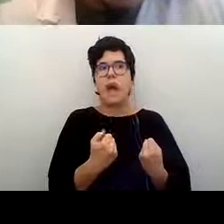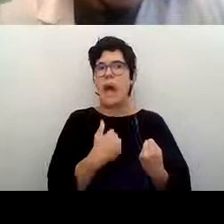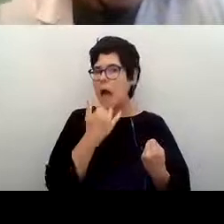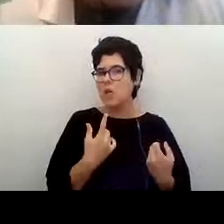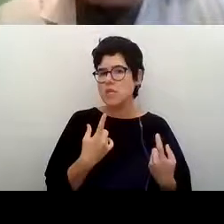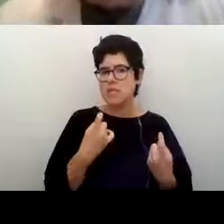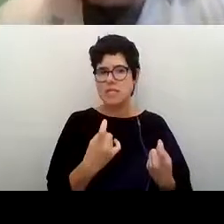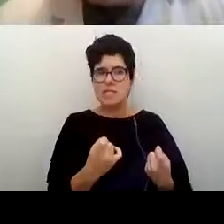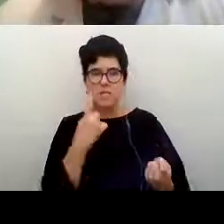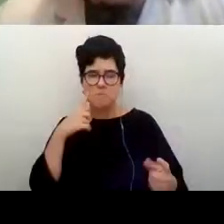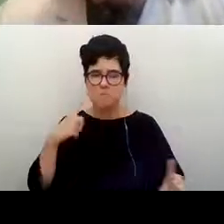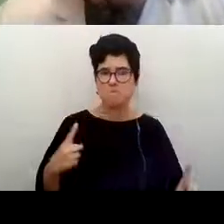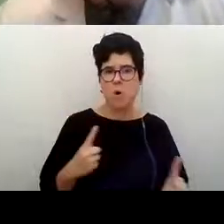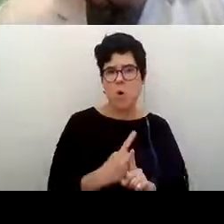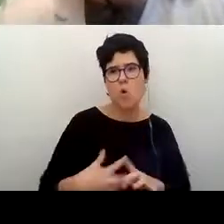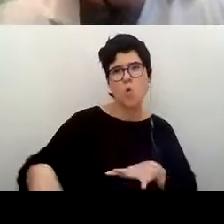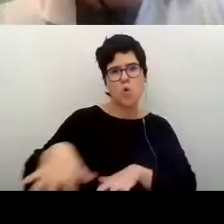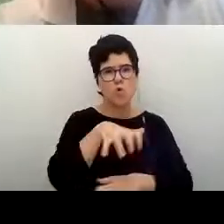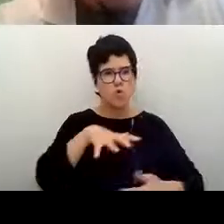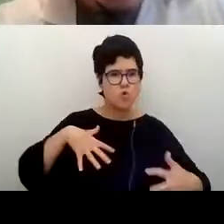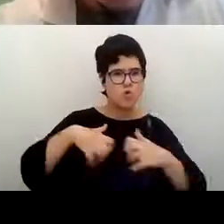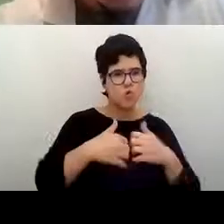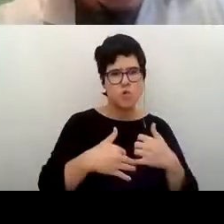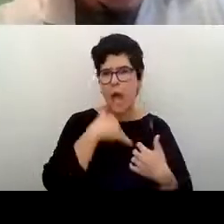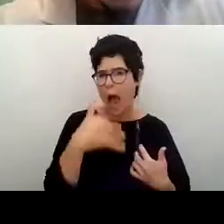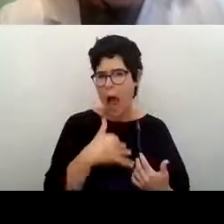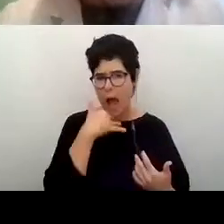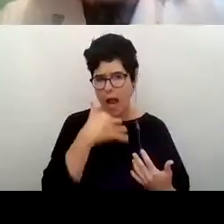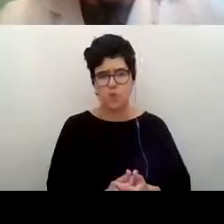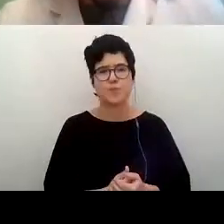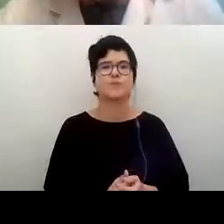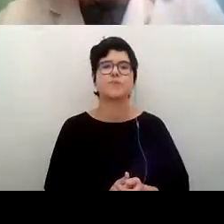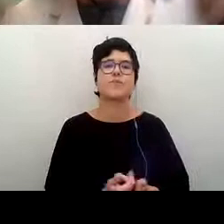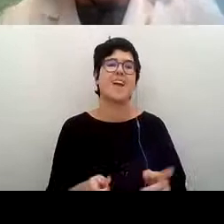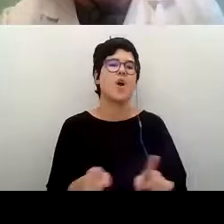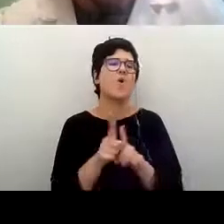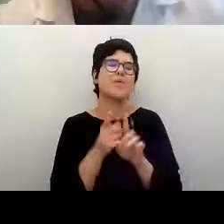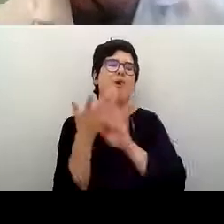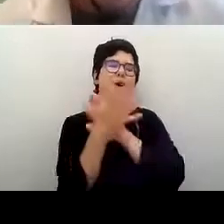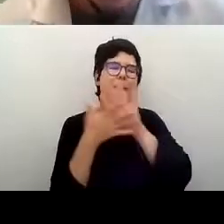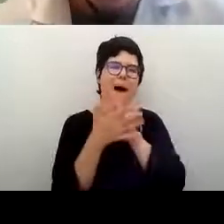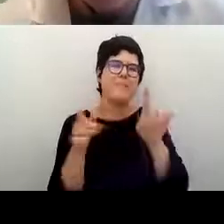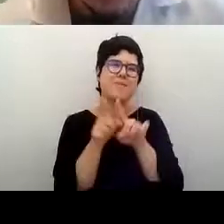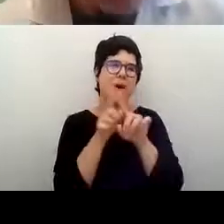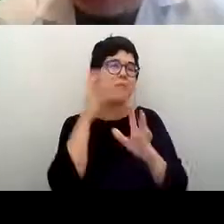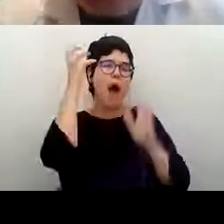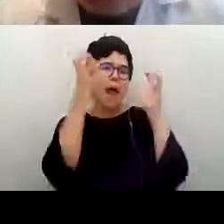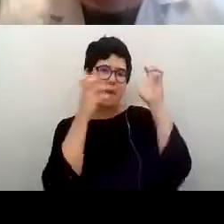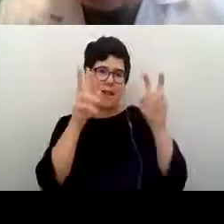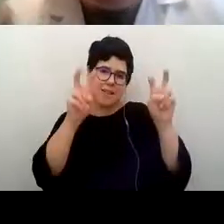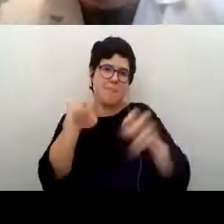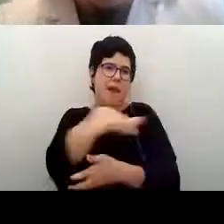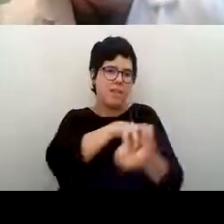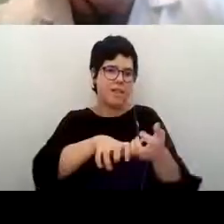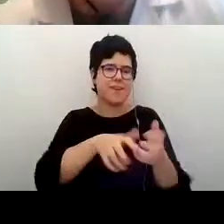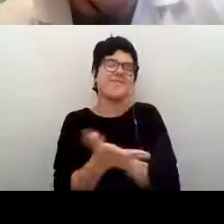adversidad, una lucha, una pelea y demás. Hablando como animales, me refiero a lo de lucha y pelea, el día